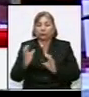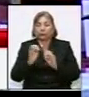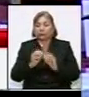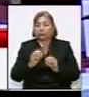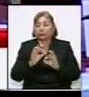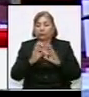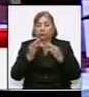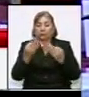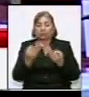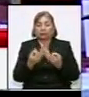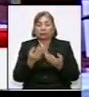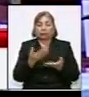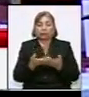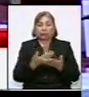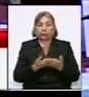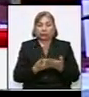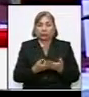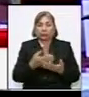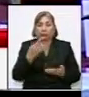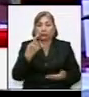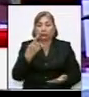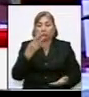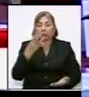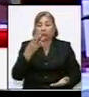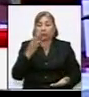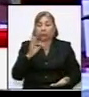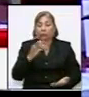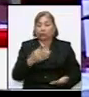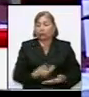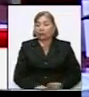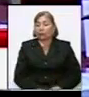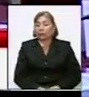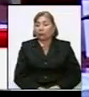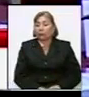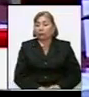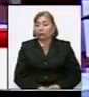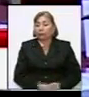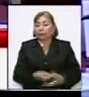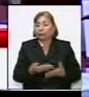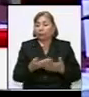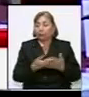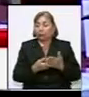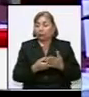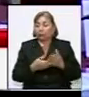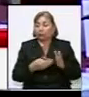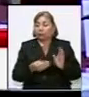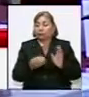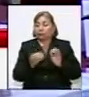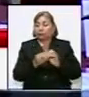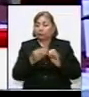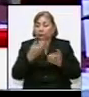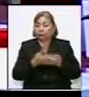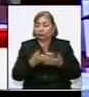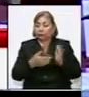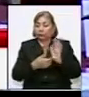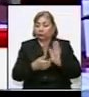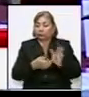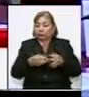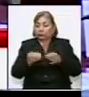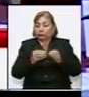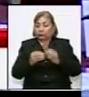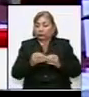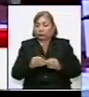asistencia familiar previstos en el artículo 149 del código penal en la propuesta de este texto sustitutorio que planteamos propone aplicar